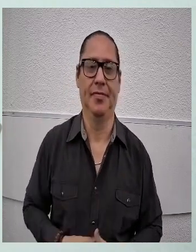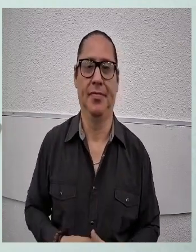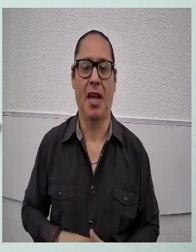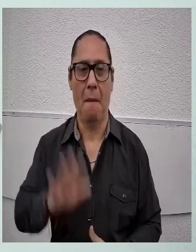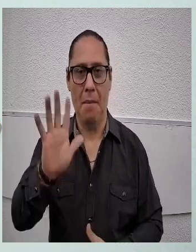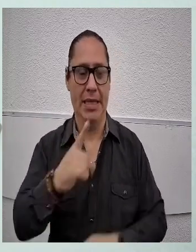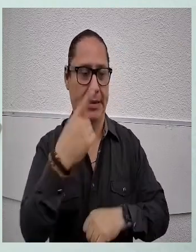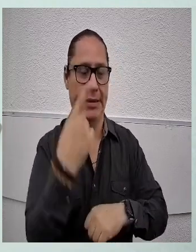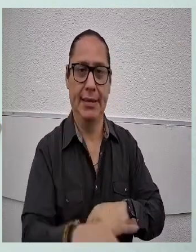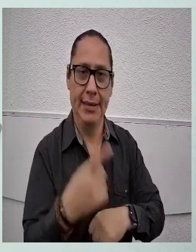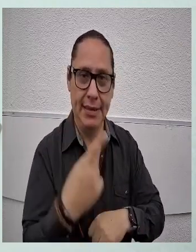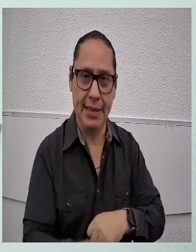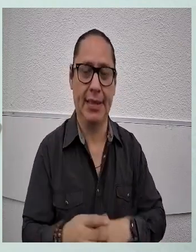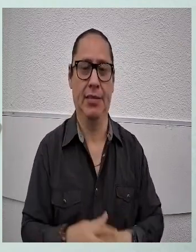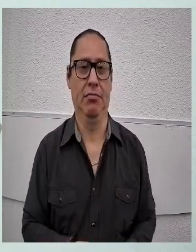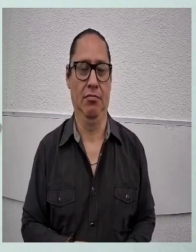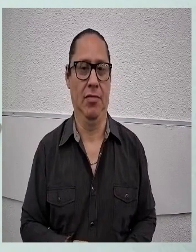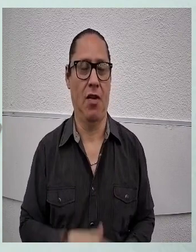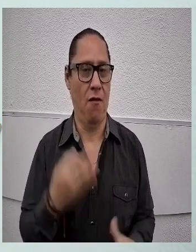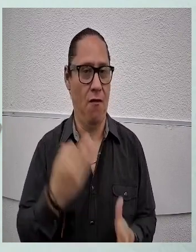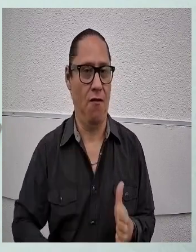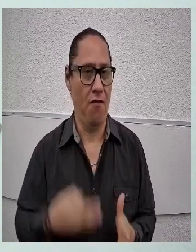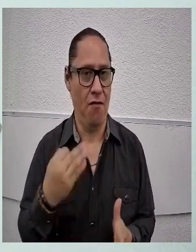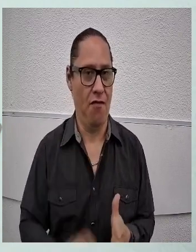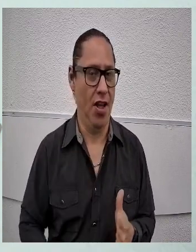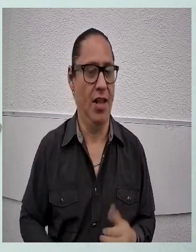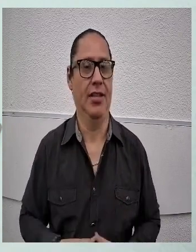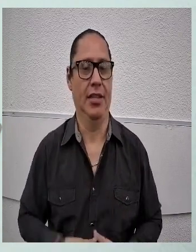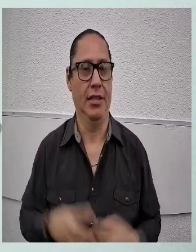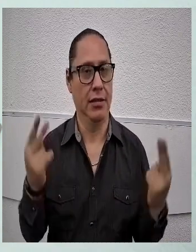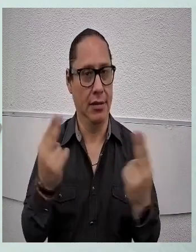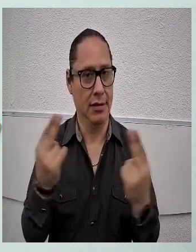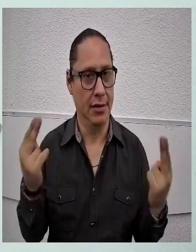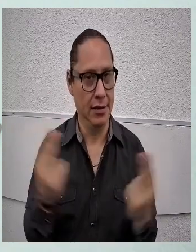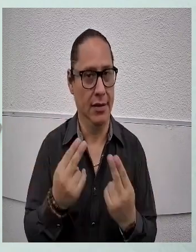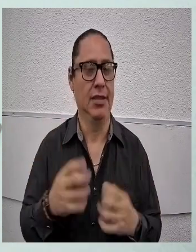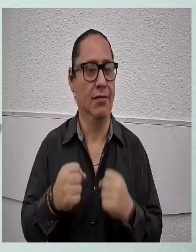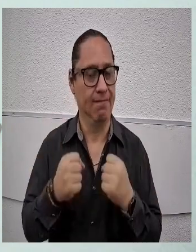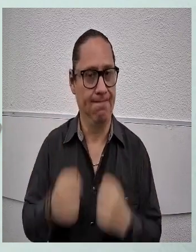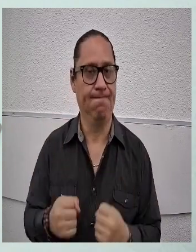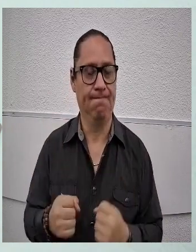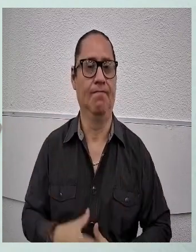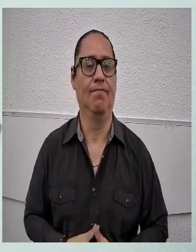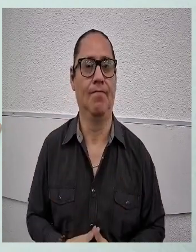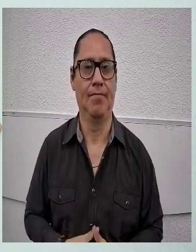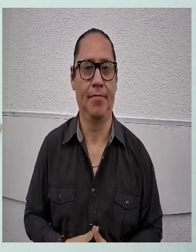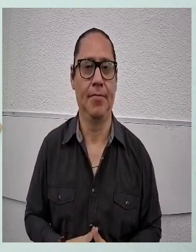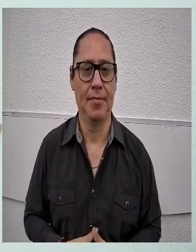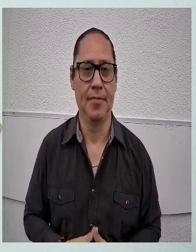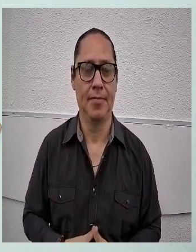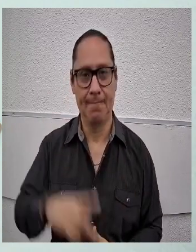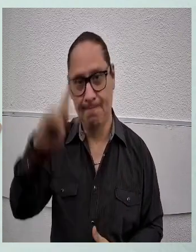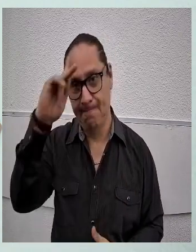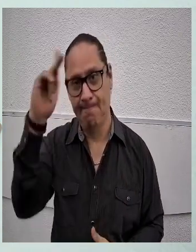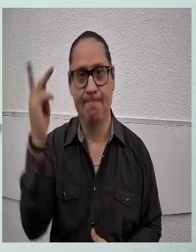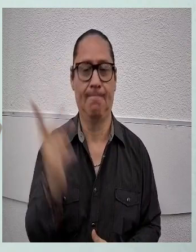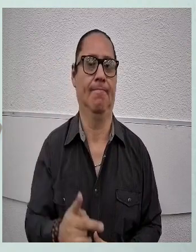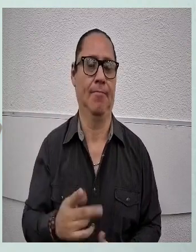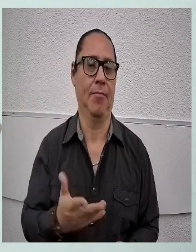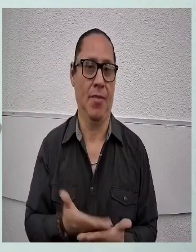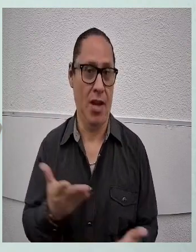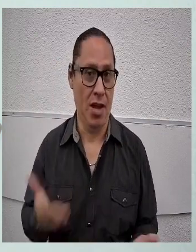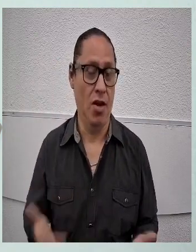daño a la democracia que tanto nos ha costado fortalecer Lamentablemente estamos